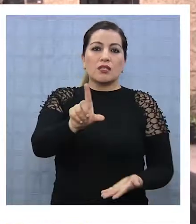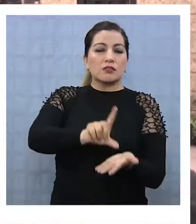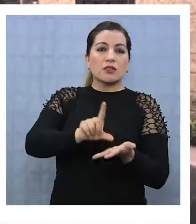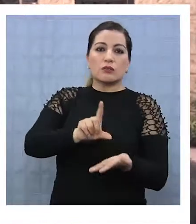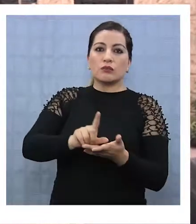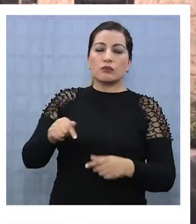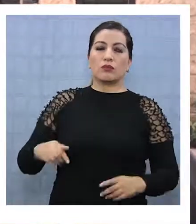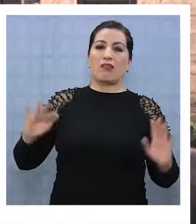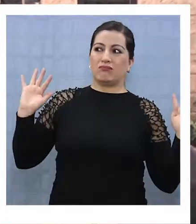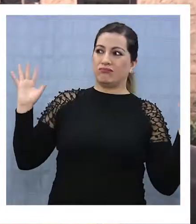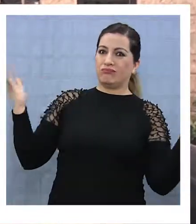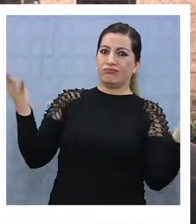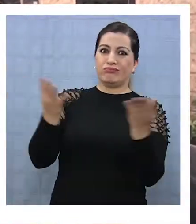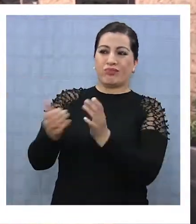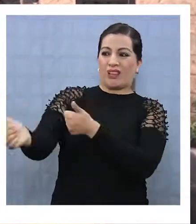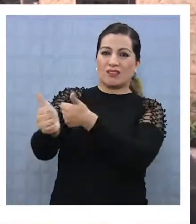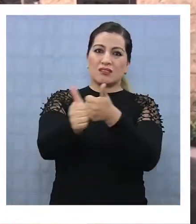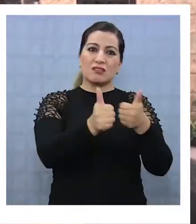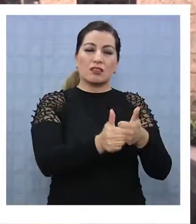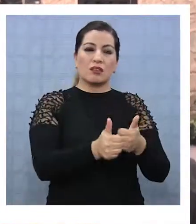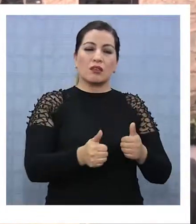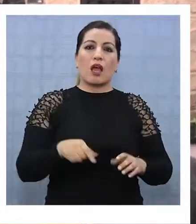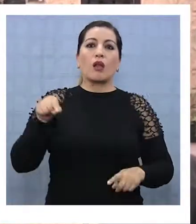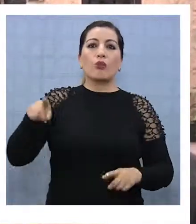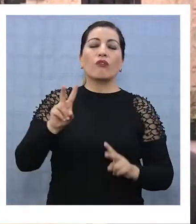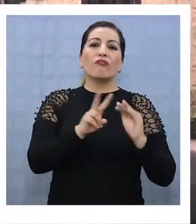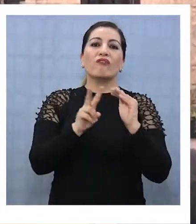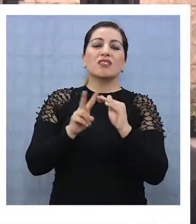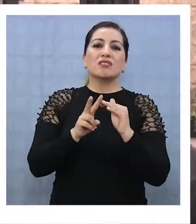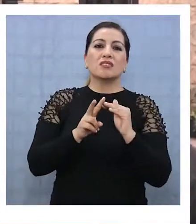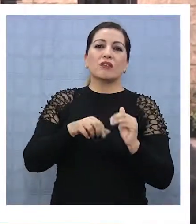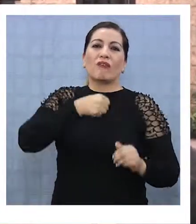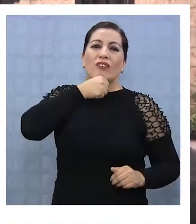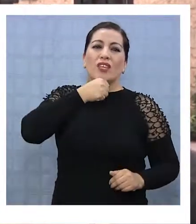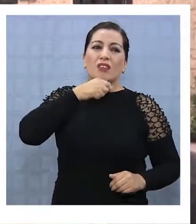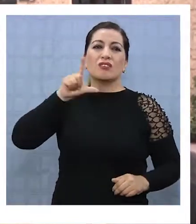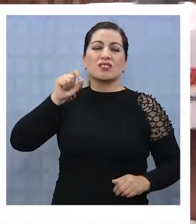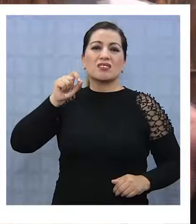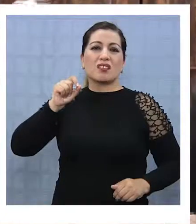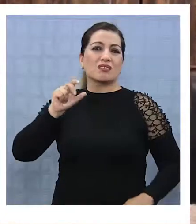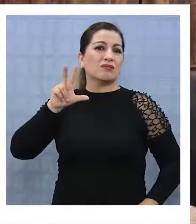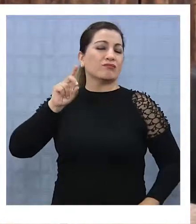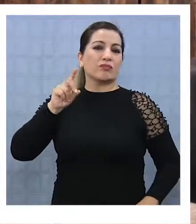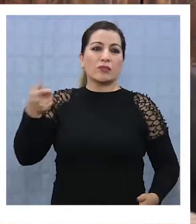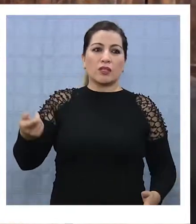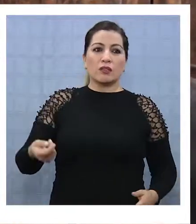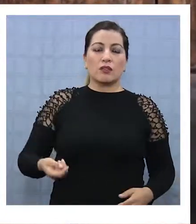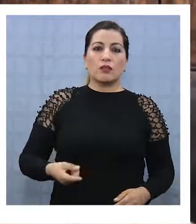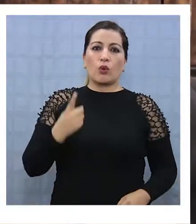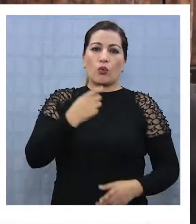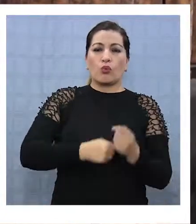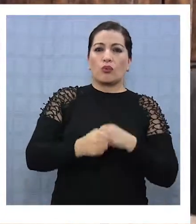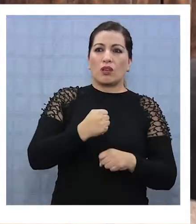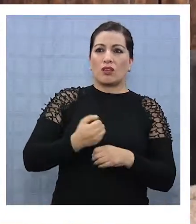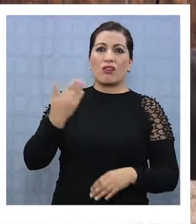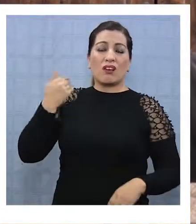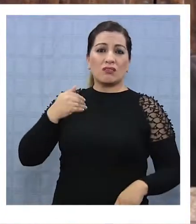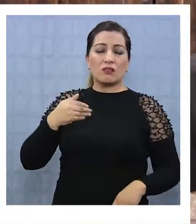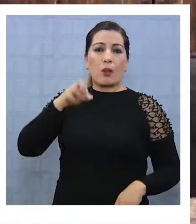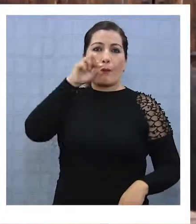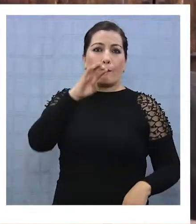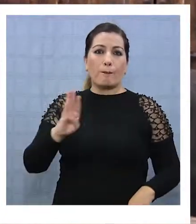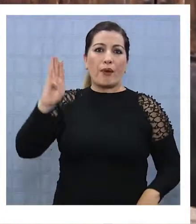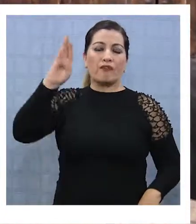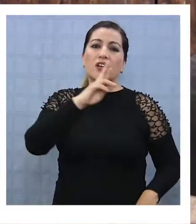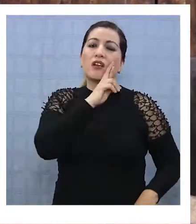Este local a sus alrededores tiene vecinos de sobre los 60, 70 años. Hace más de un año que antiguamente era